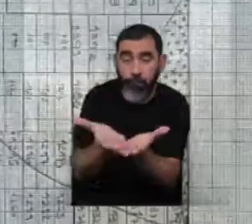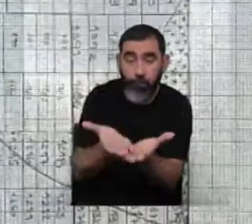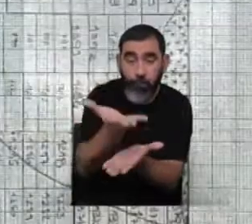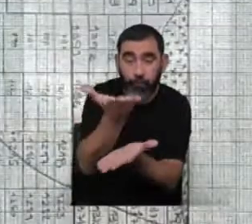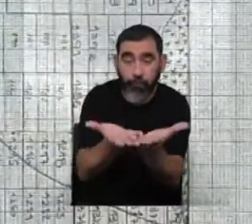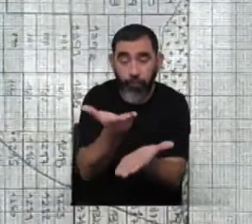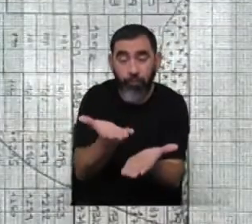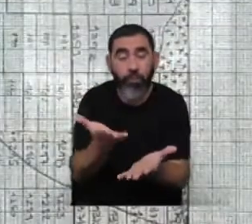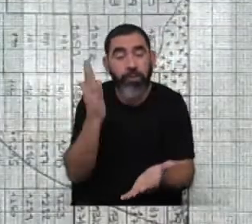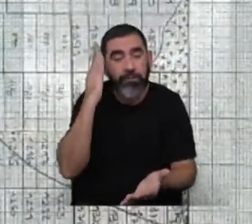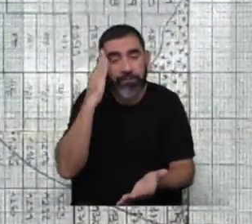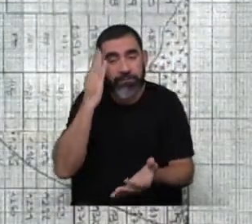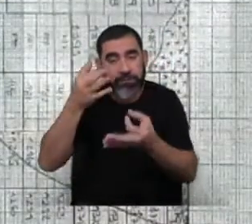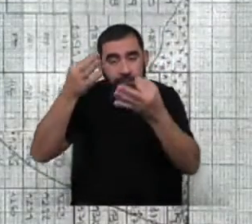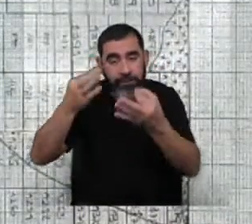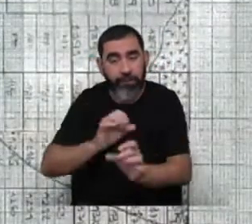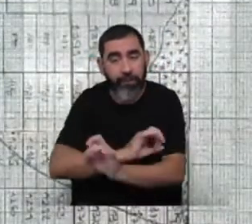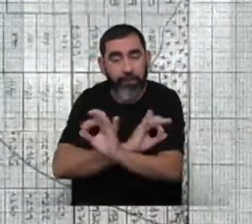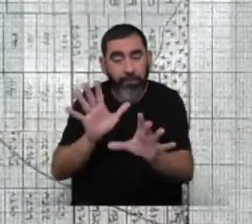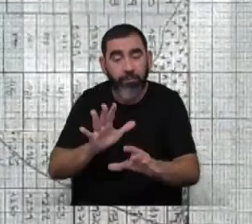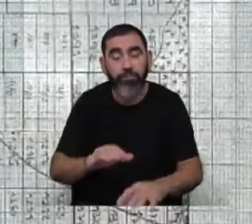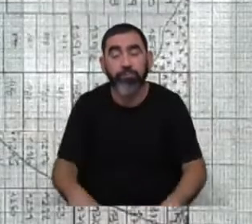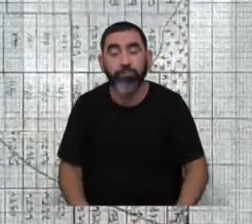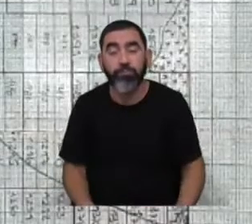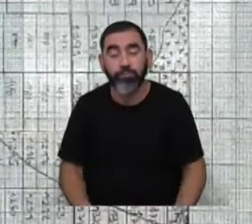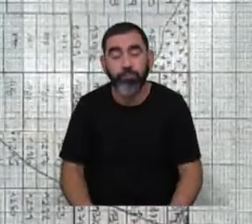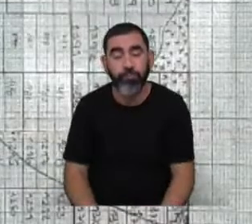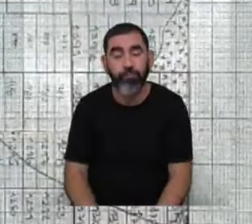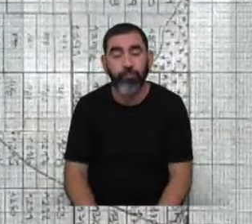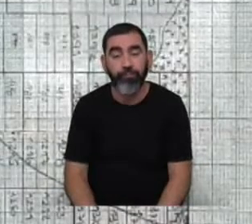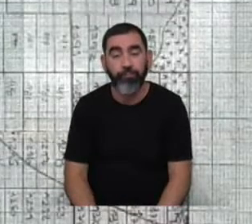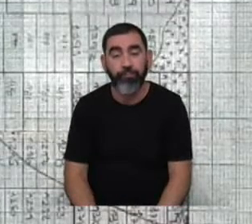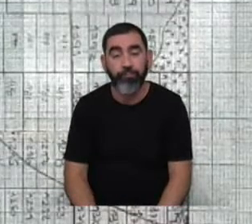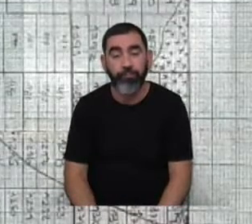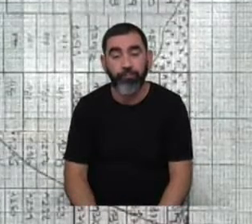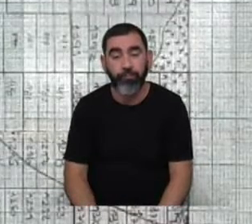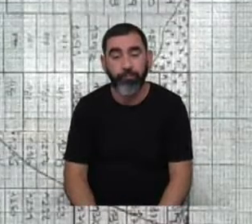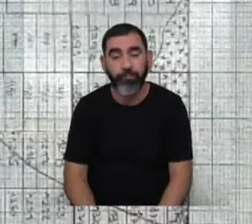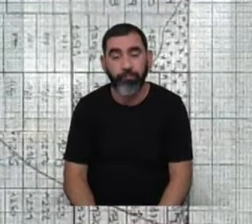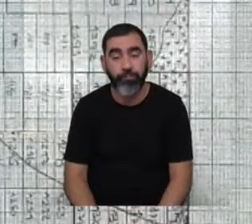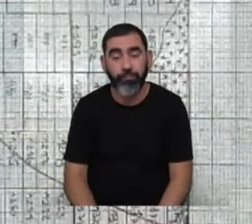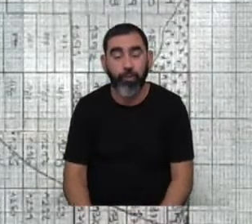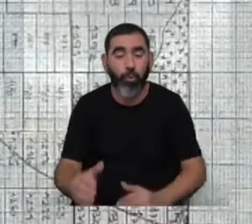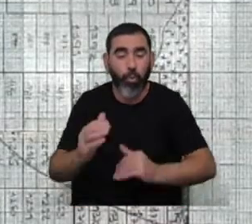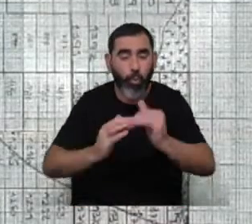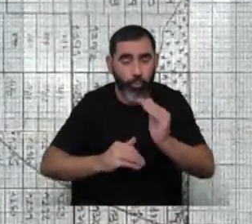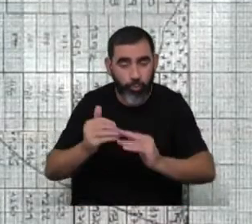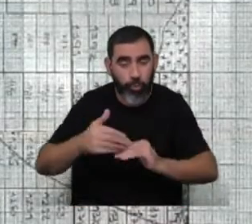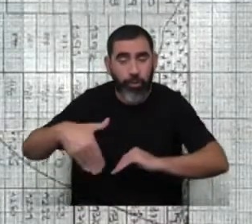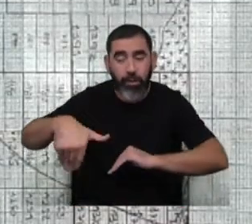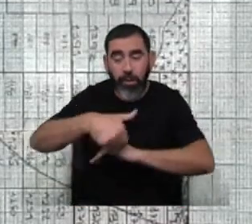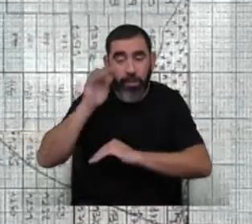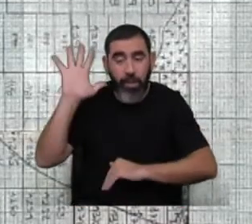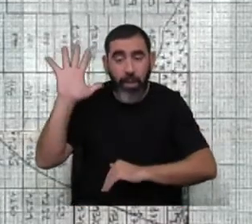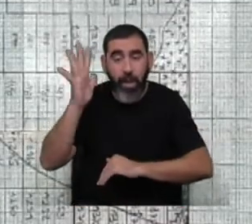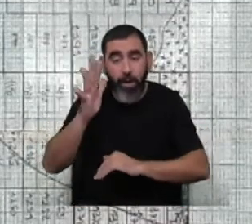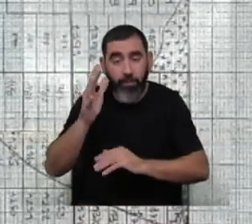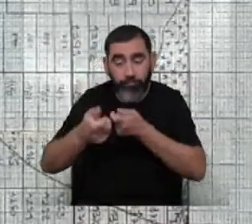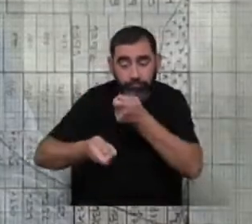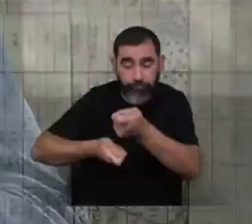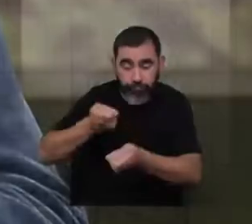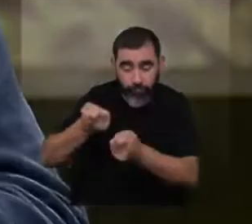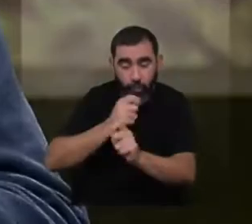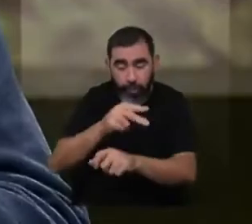encima nosotros ya después agregamos los elementos que queramos, ¿no? Así como decía, la construcción, un camino, un árbol, lo que quiera, pues, se